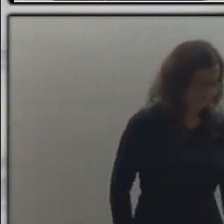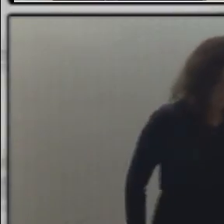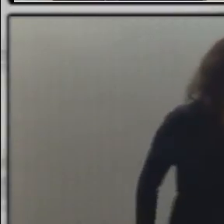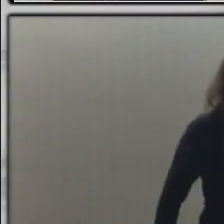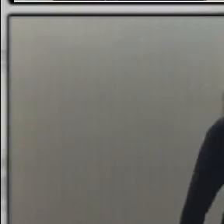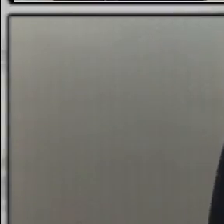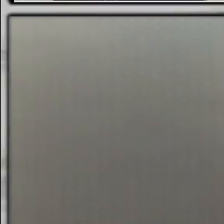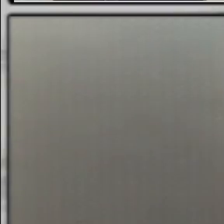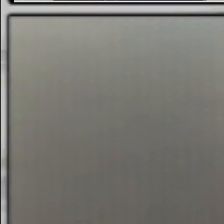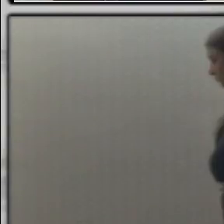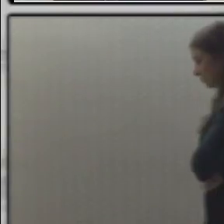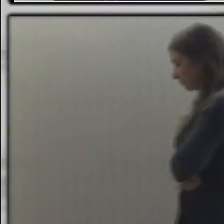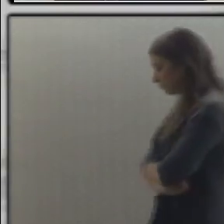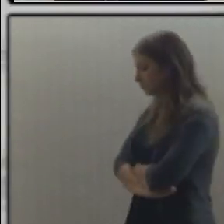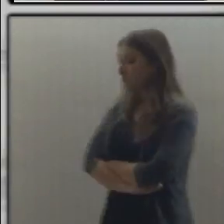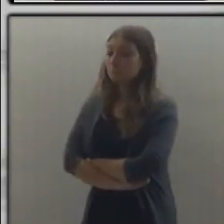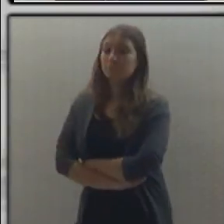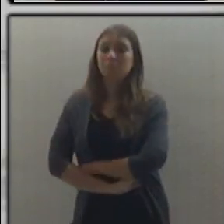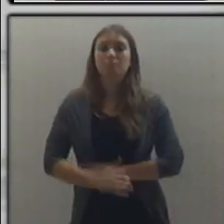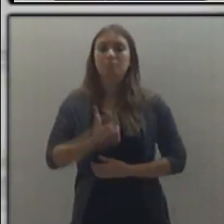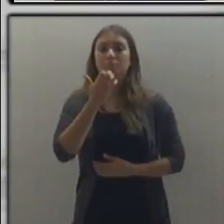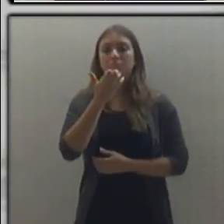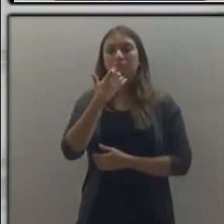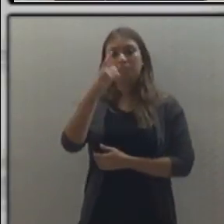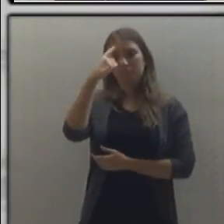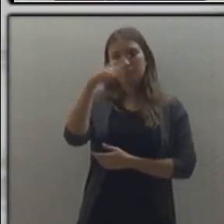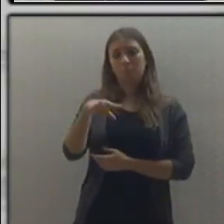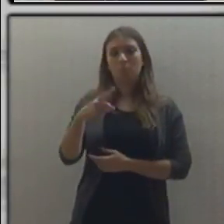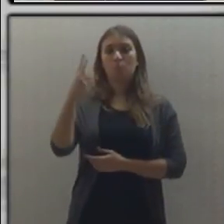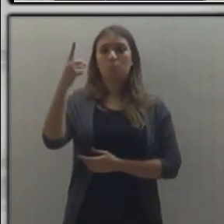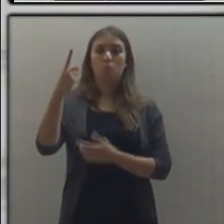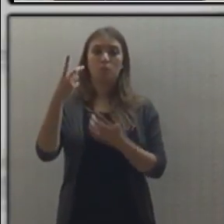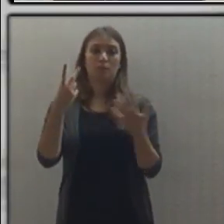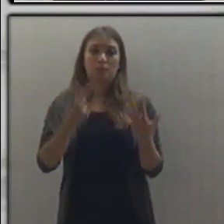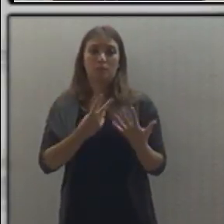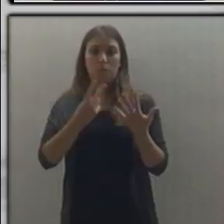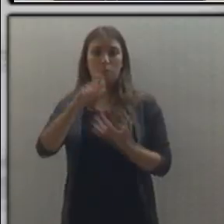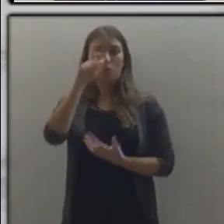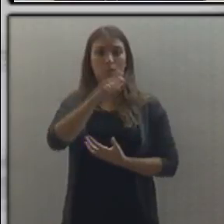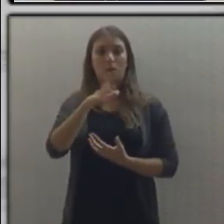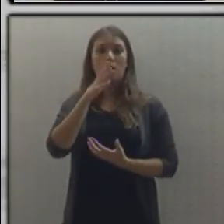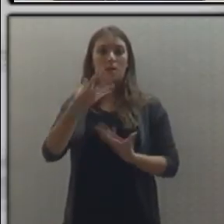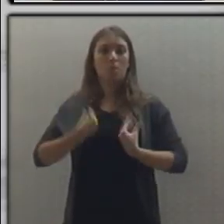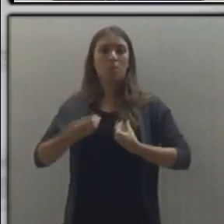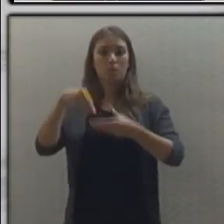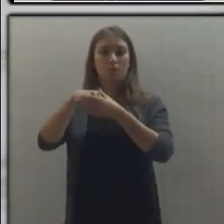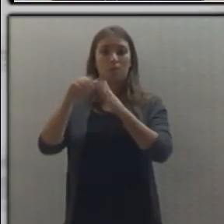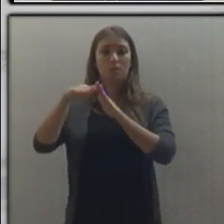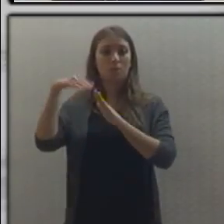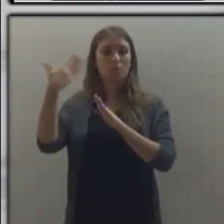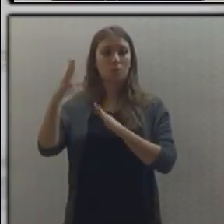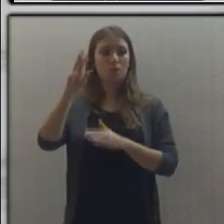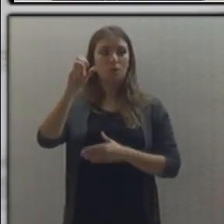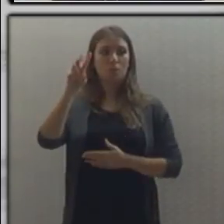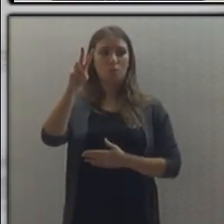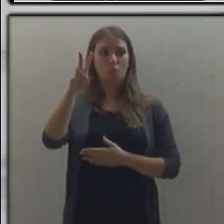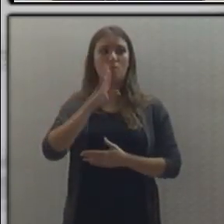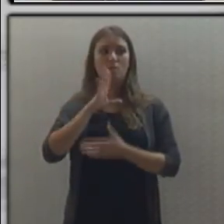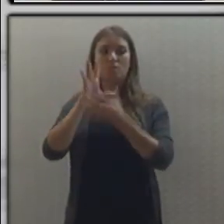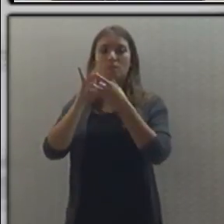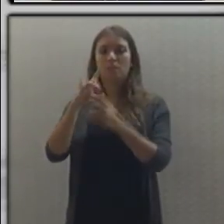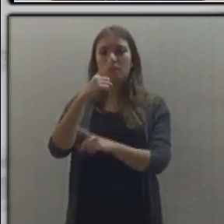ejemplo, nos dábamos cuenta de que hay una séptima parte de población en estos PAUs que en el distrito